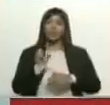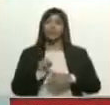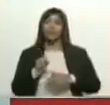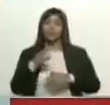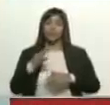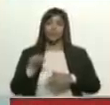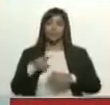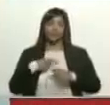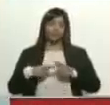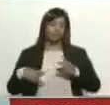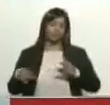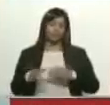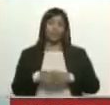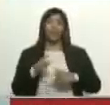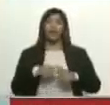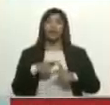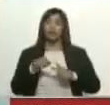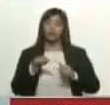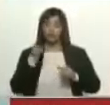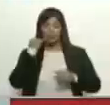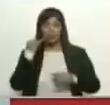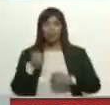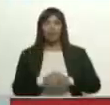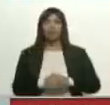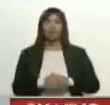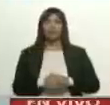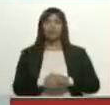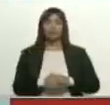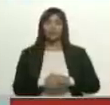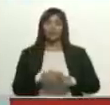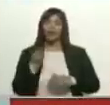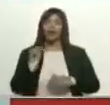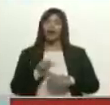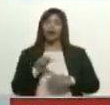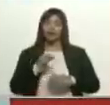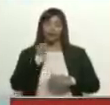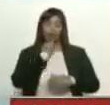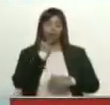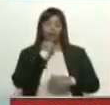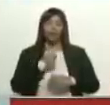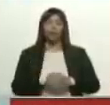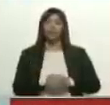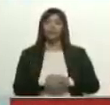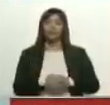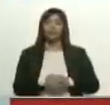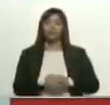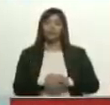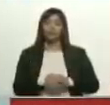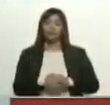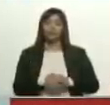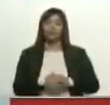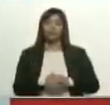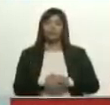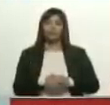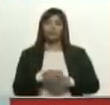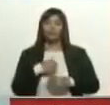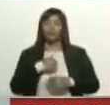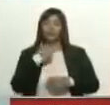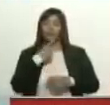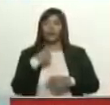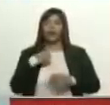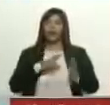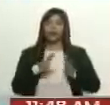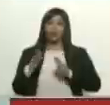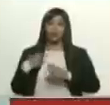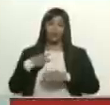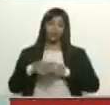etcétera. Y en este sentido, este abuso del, vamos a decir, de las